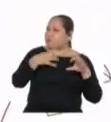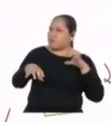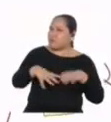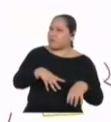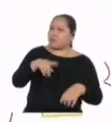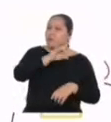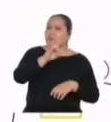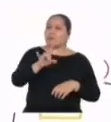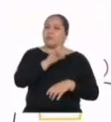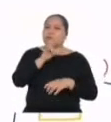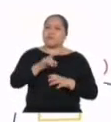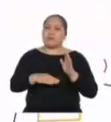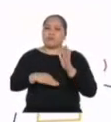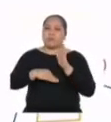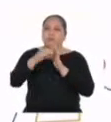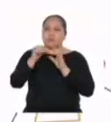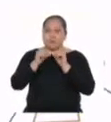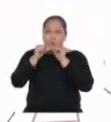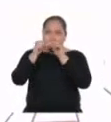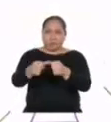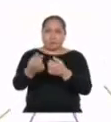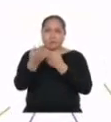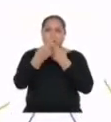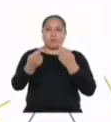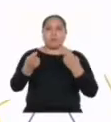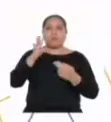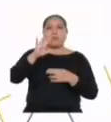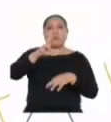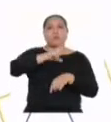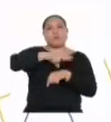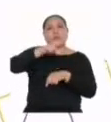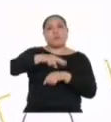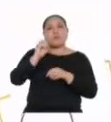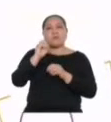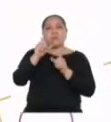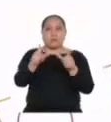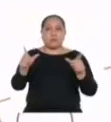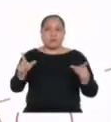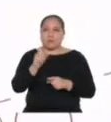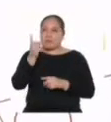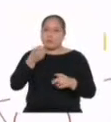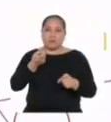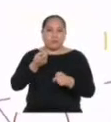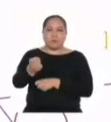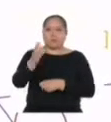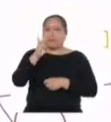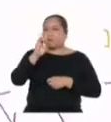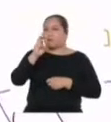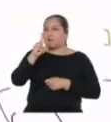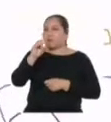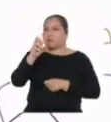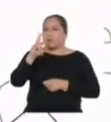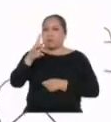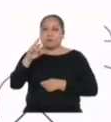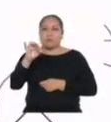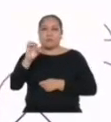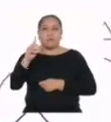proponer para el uso sustentable de los recursos en tu región o localidad, sin afectar la biodiversidad?